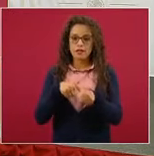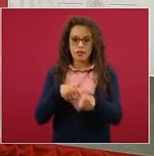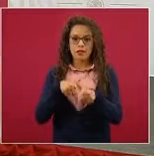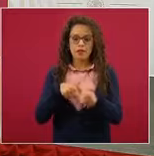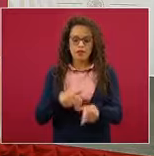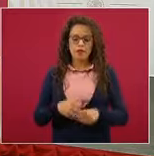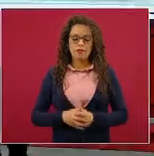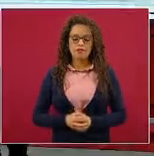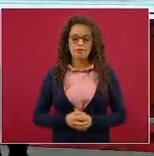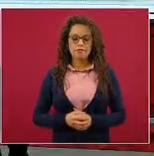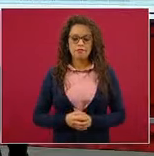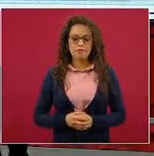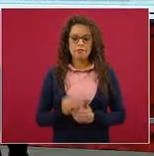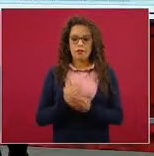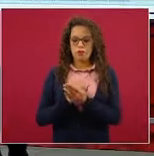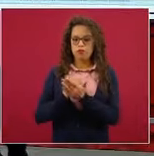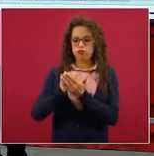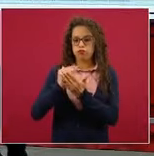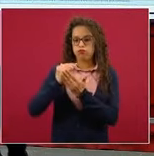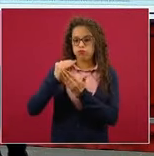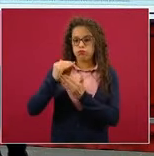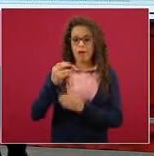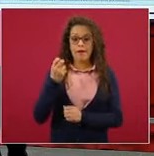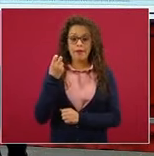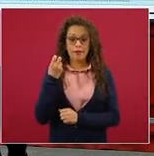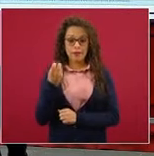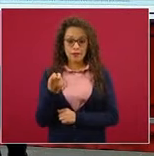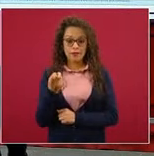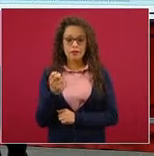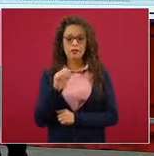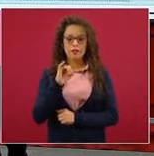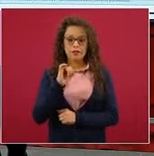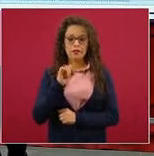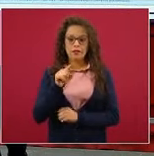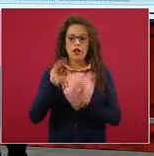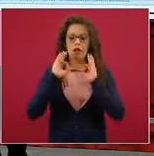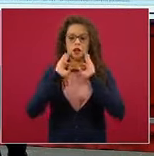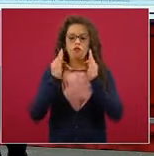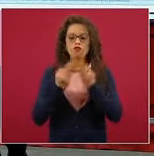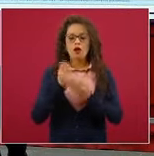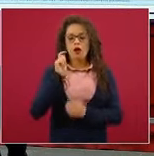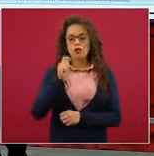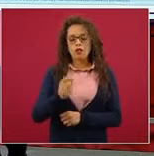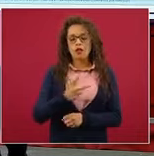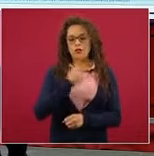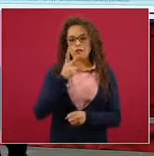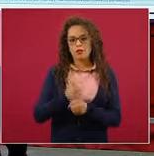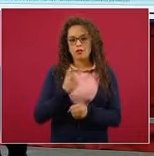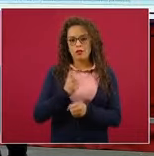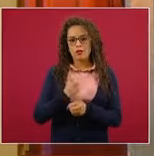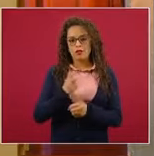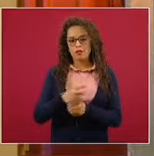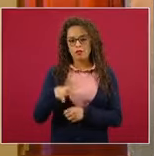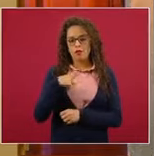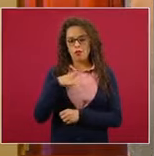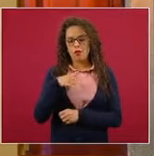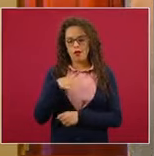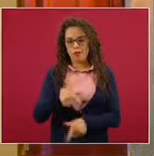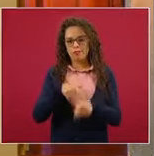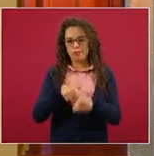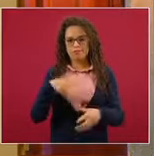de la transmisión. Entonces, Marruecos se contribuye con la forma de la segunda ola, digamos. Veamos la